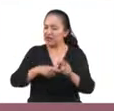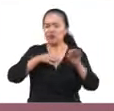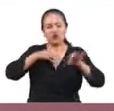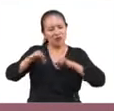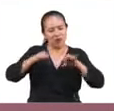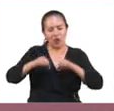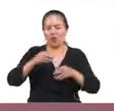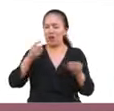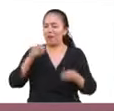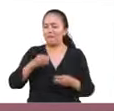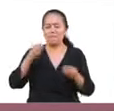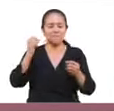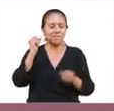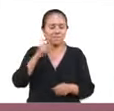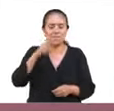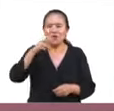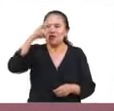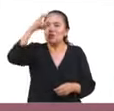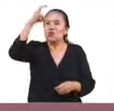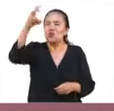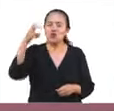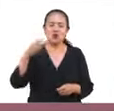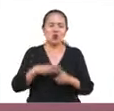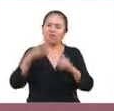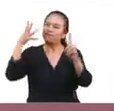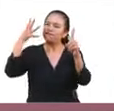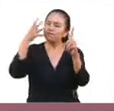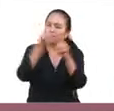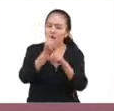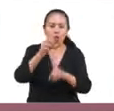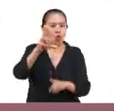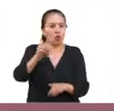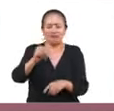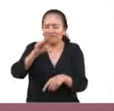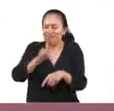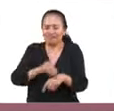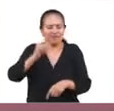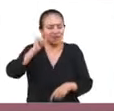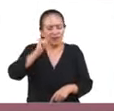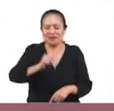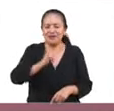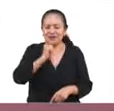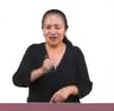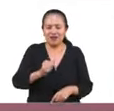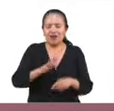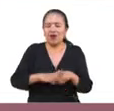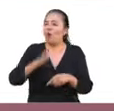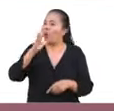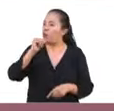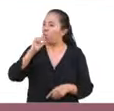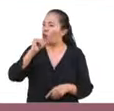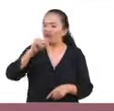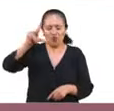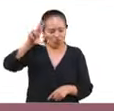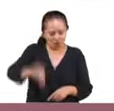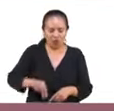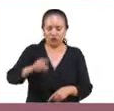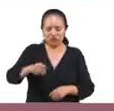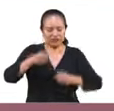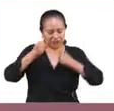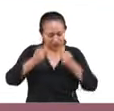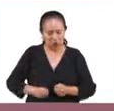sueño, del mismo objetivo. No permitan que nada ni nadie las convenza de que no se puede.